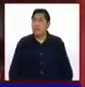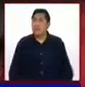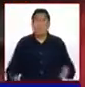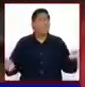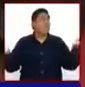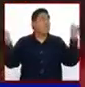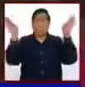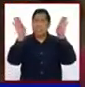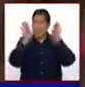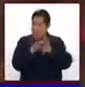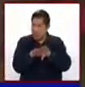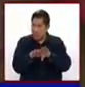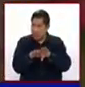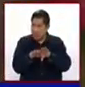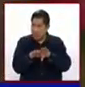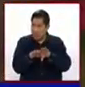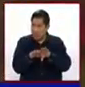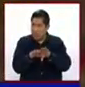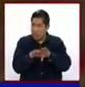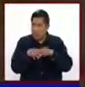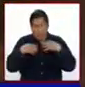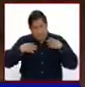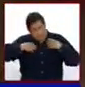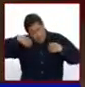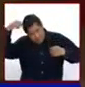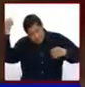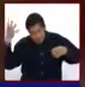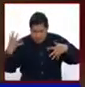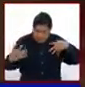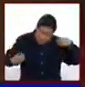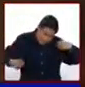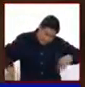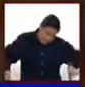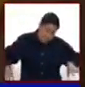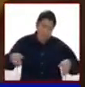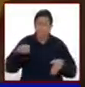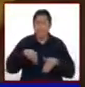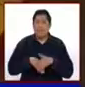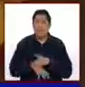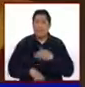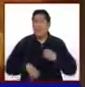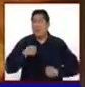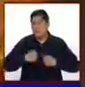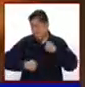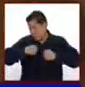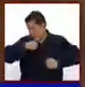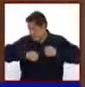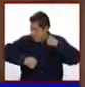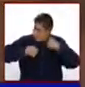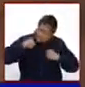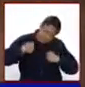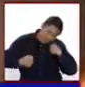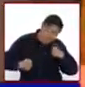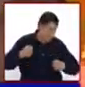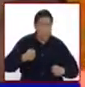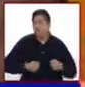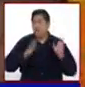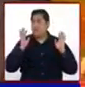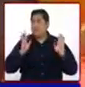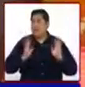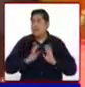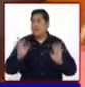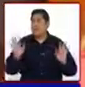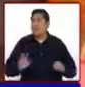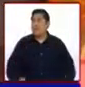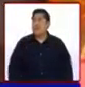me cierro ya. Ya, cierro. Y se cierra, acá se desviste. Desviste todito. Se entra acá, pisa acá. Entro, así me entro. Ay,